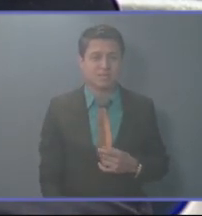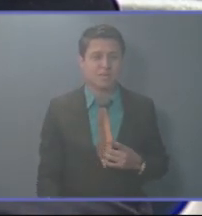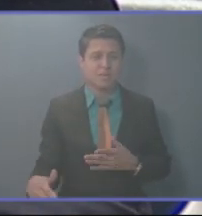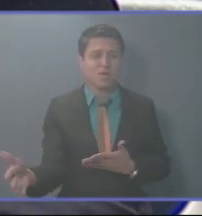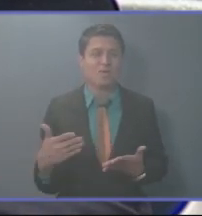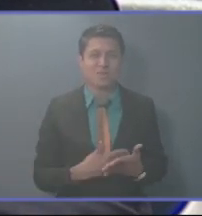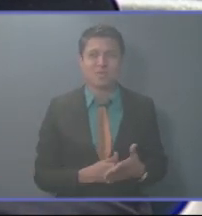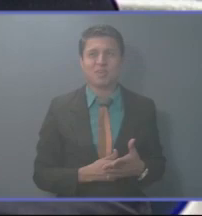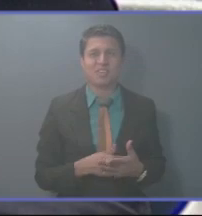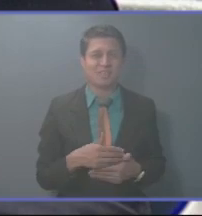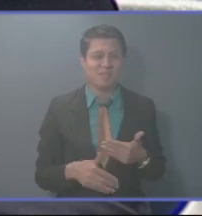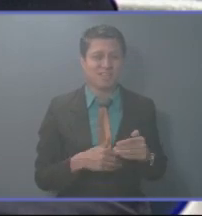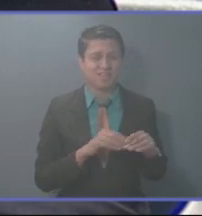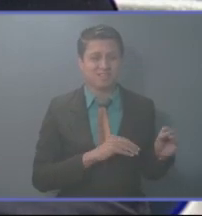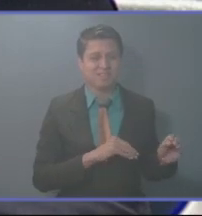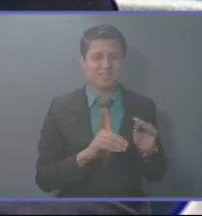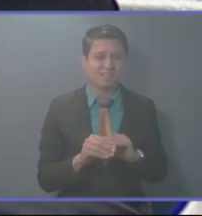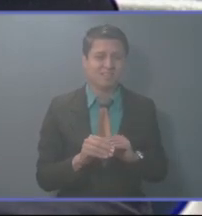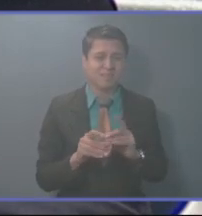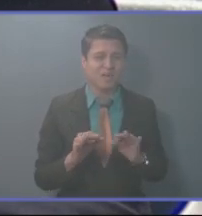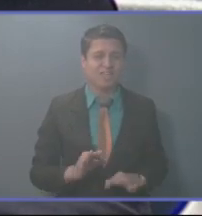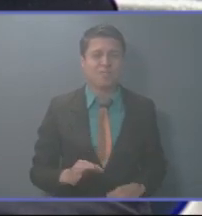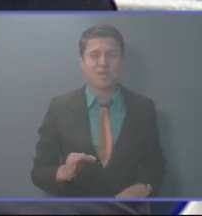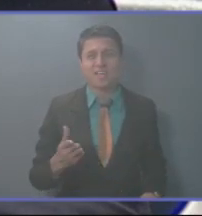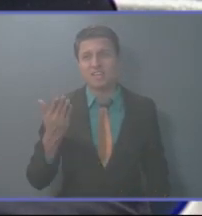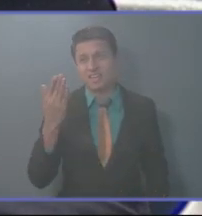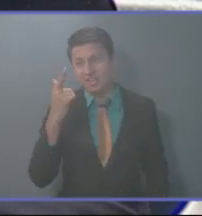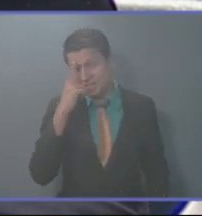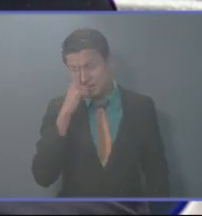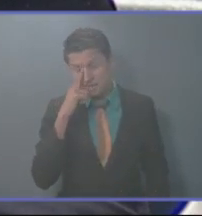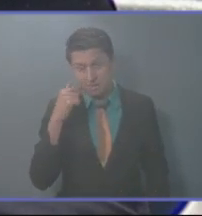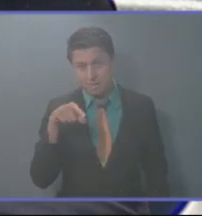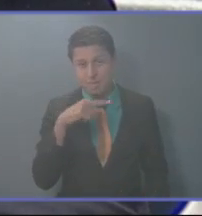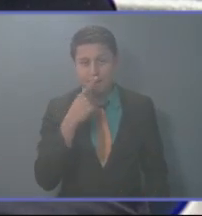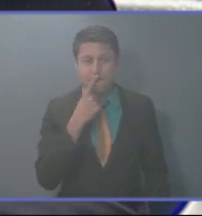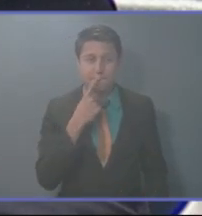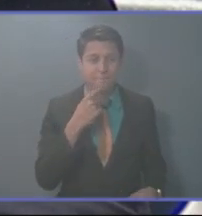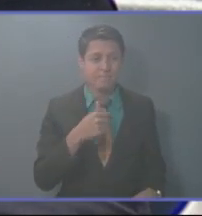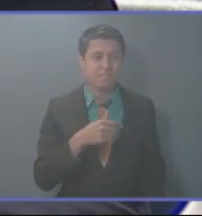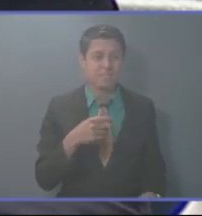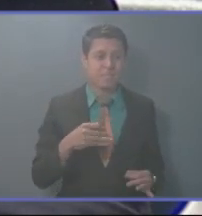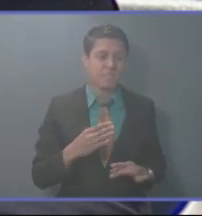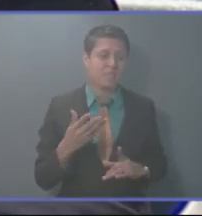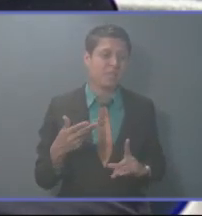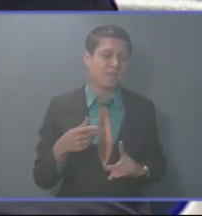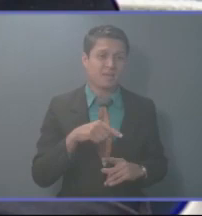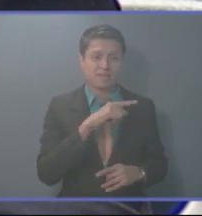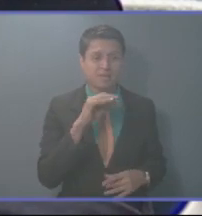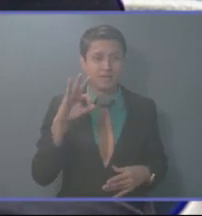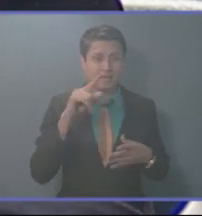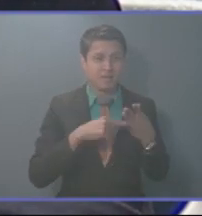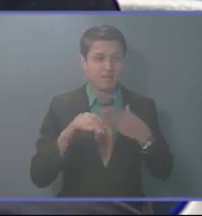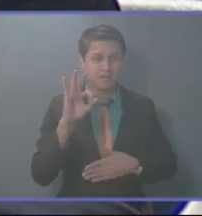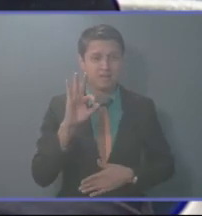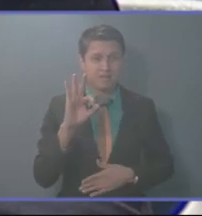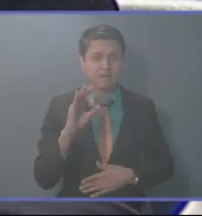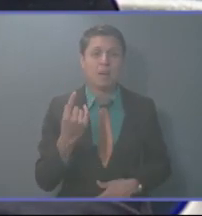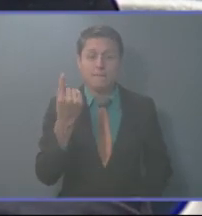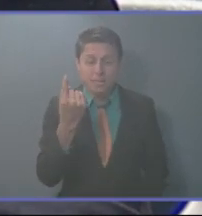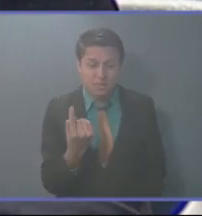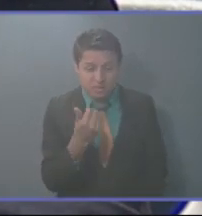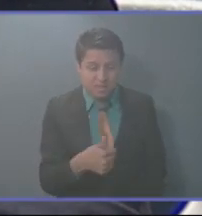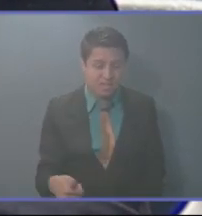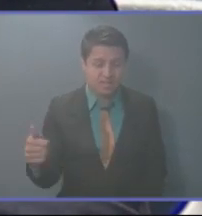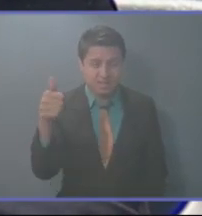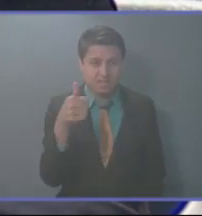Comisión Nacional de Búsqueda de Niñas y Niños desaparecidos durante el conflicto armado interno. F. La persona titular